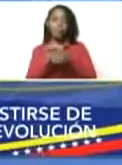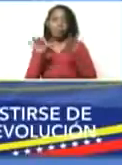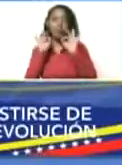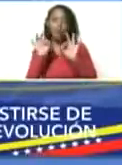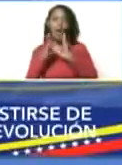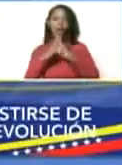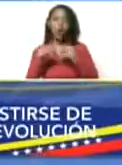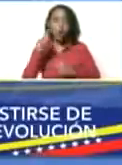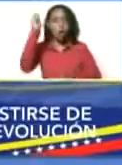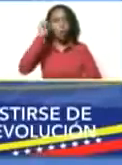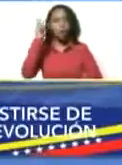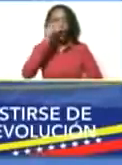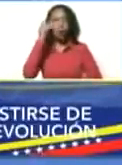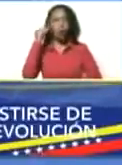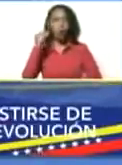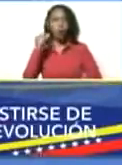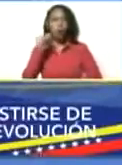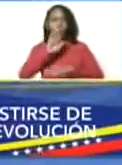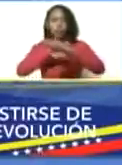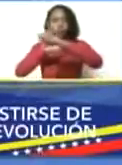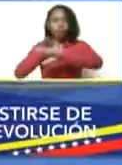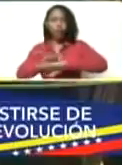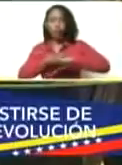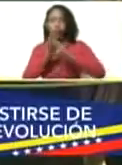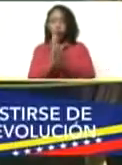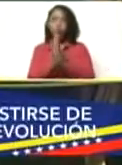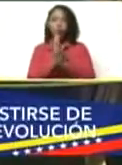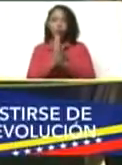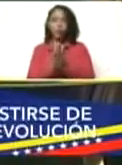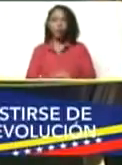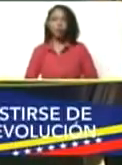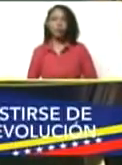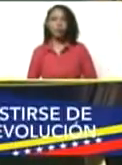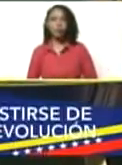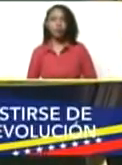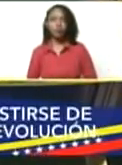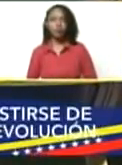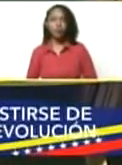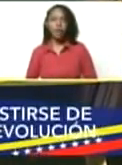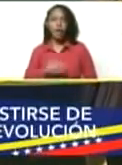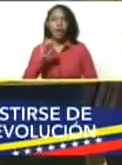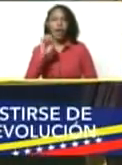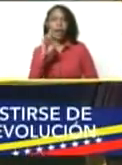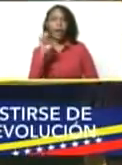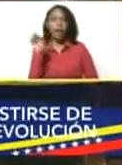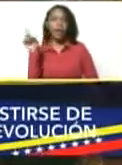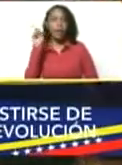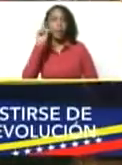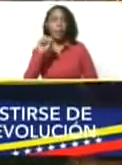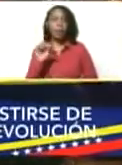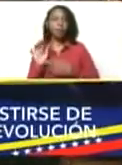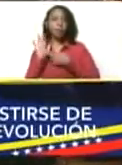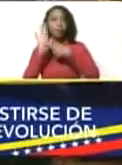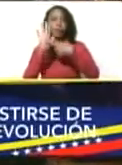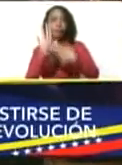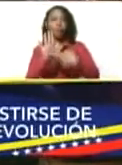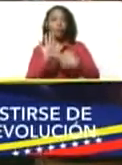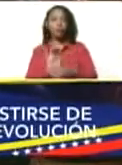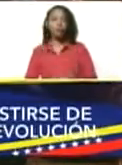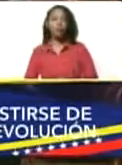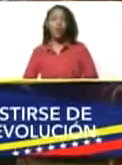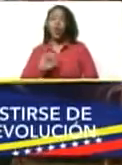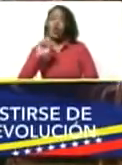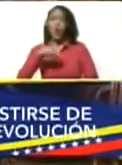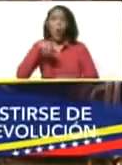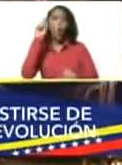a todos los diputados, transmítaselas. Por favor, Arle también representó no solo